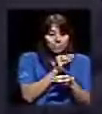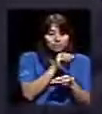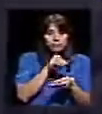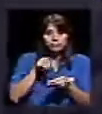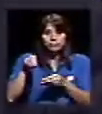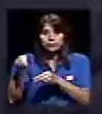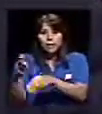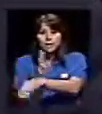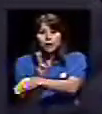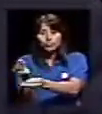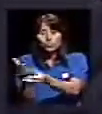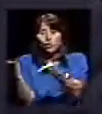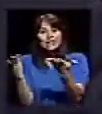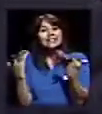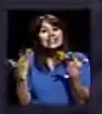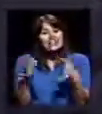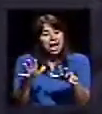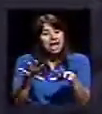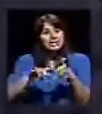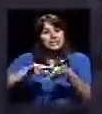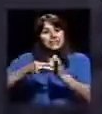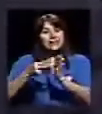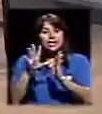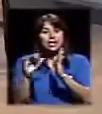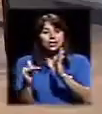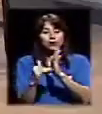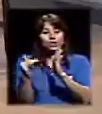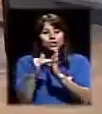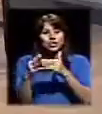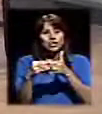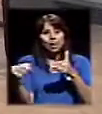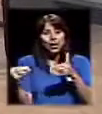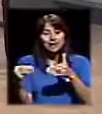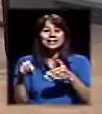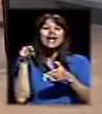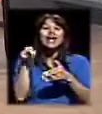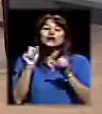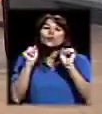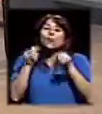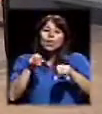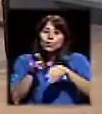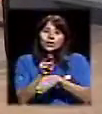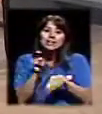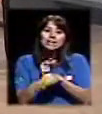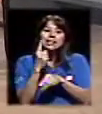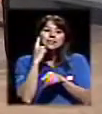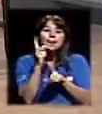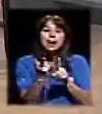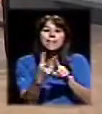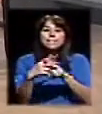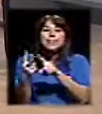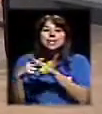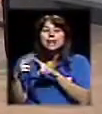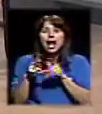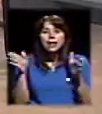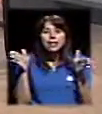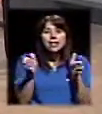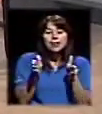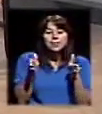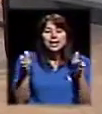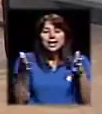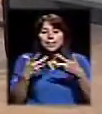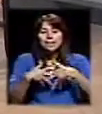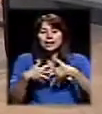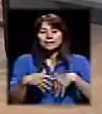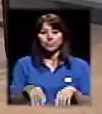asume ya casi 500 millones de dólares, se canalicen a la pequeña y mediana empresa. Hay un proyecto de